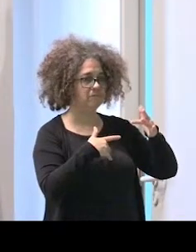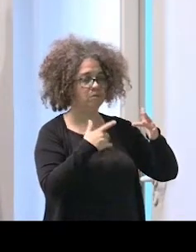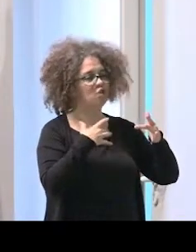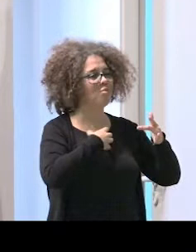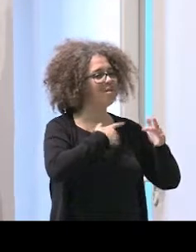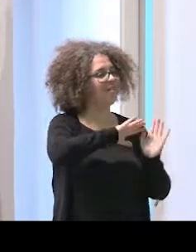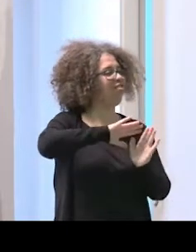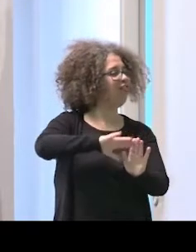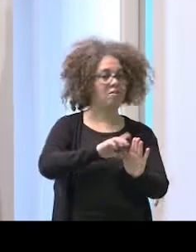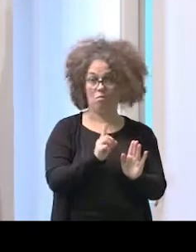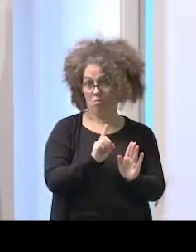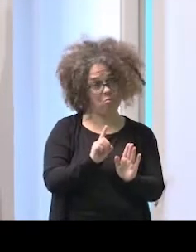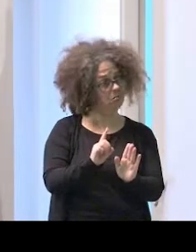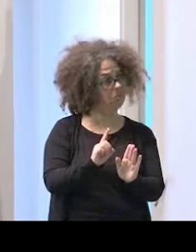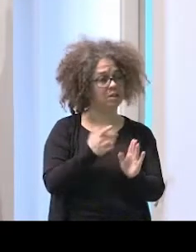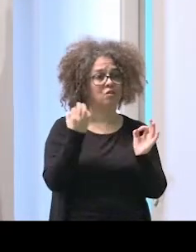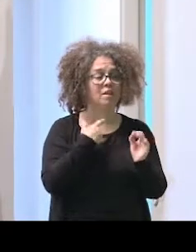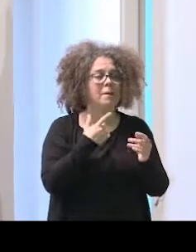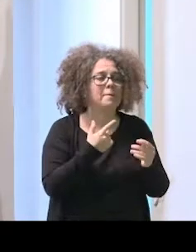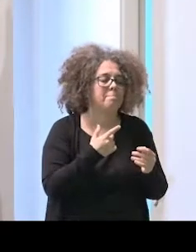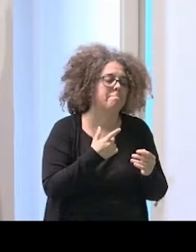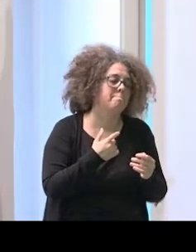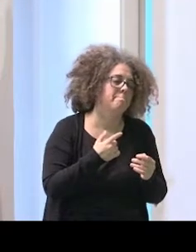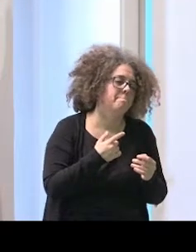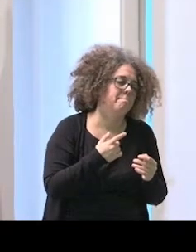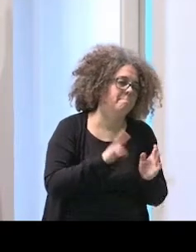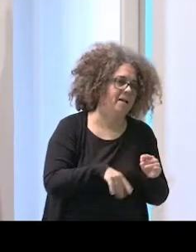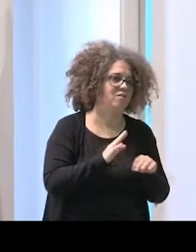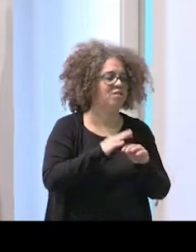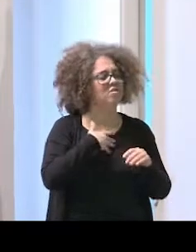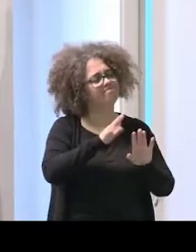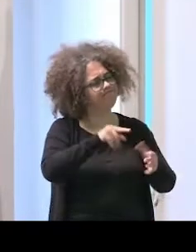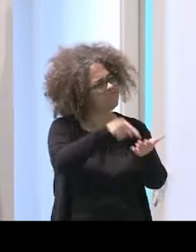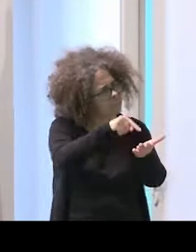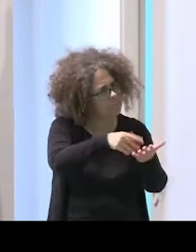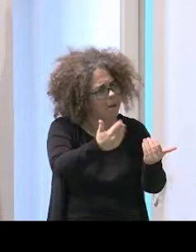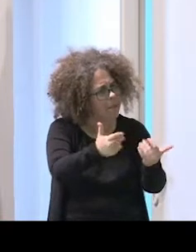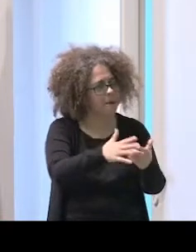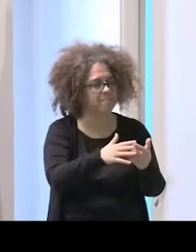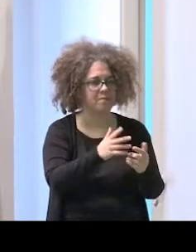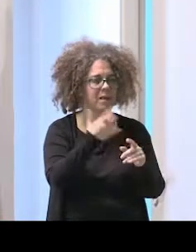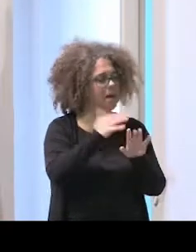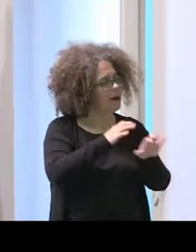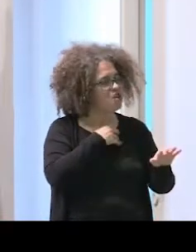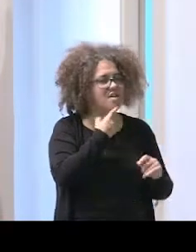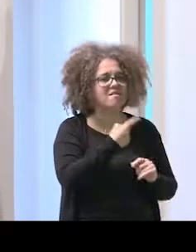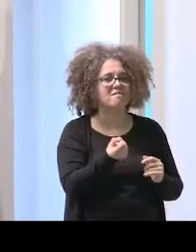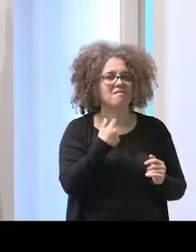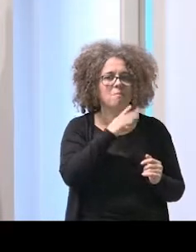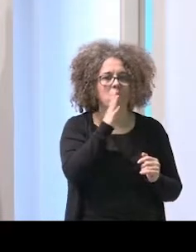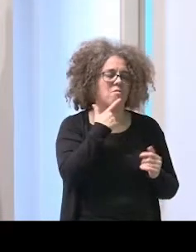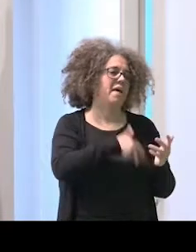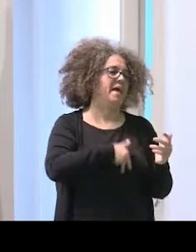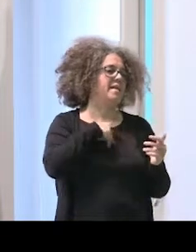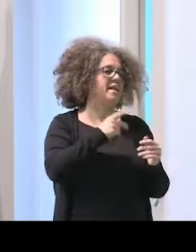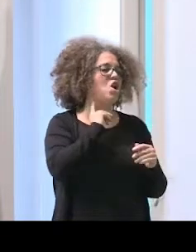lado. Y la mayoría, cuando lo aprietas un poquito, dicen, bueno, vamos a ver, yo creo que en general no se tiene que tratar,